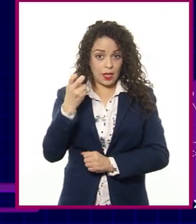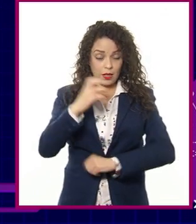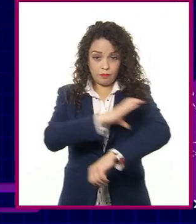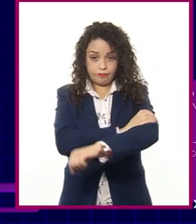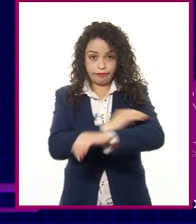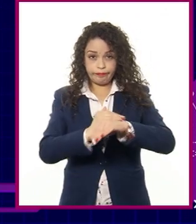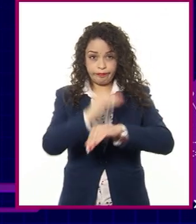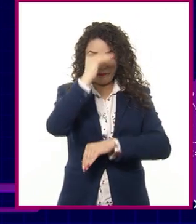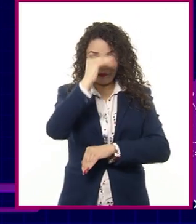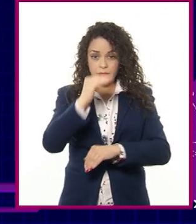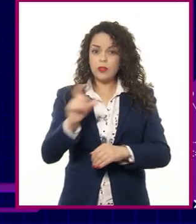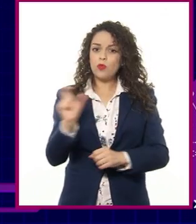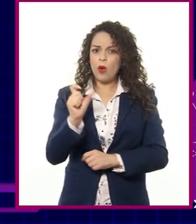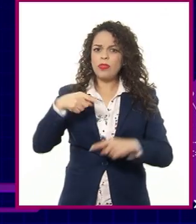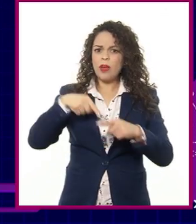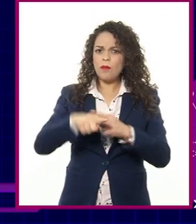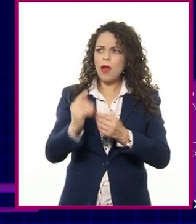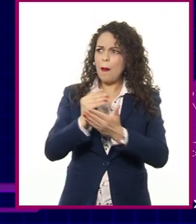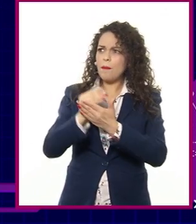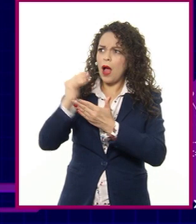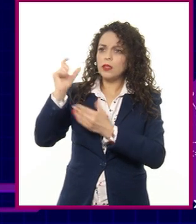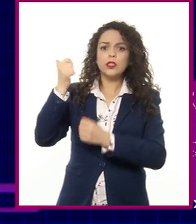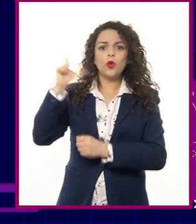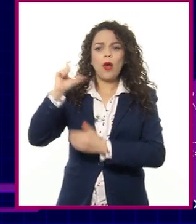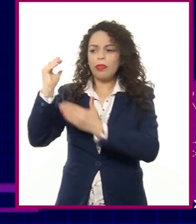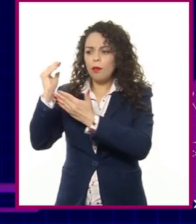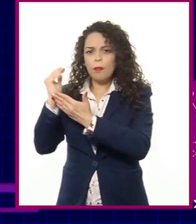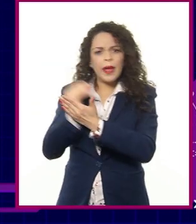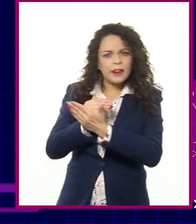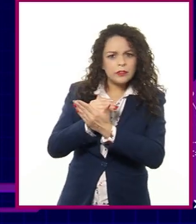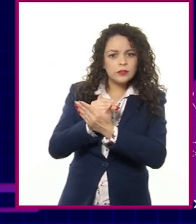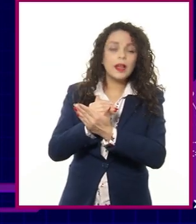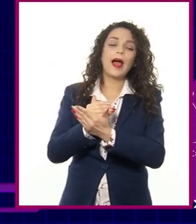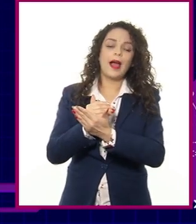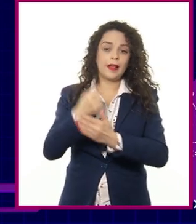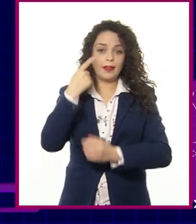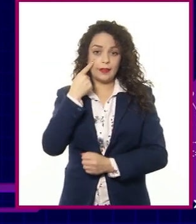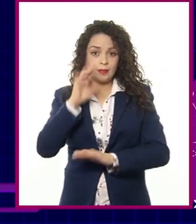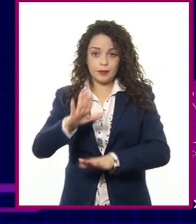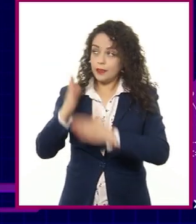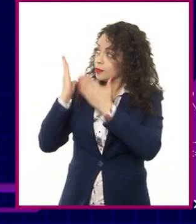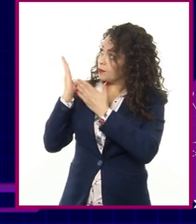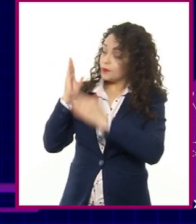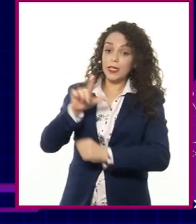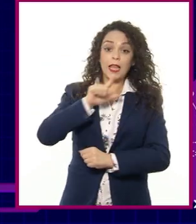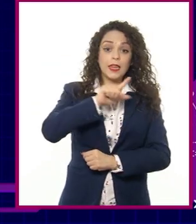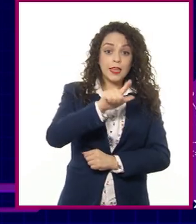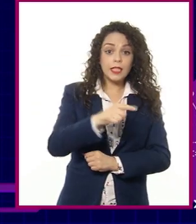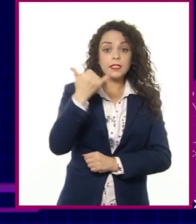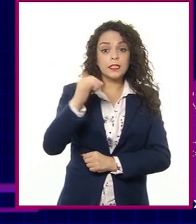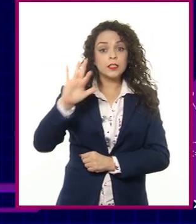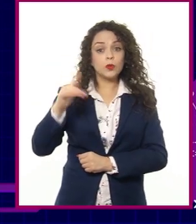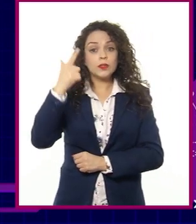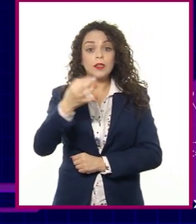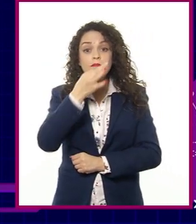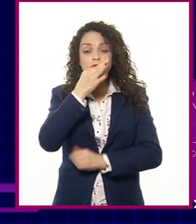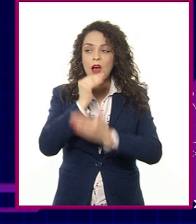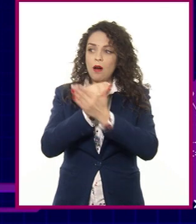estuvo aumentando y cuándo fue disminuyendo? Aumentó entre los 17 y los 57